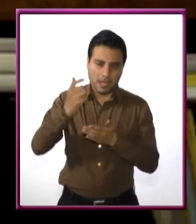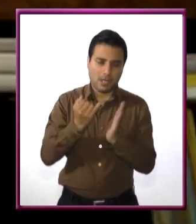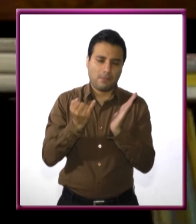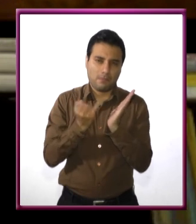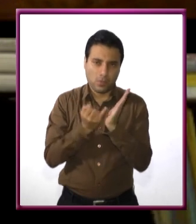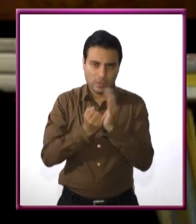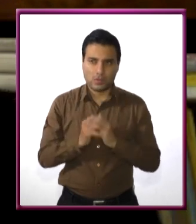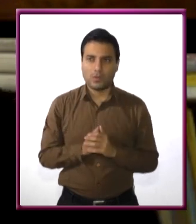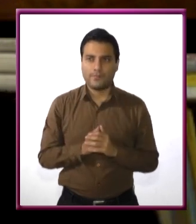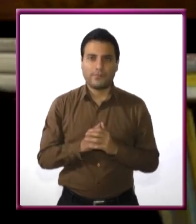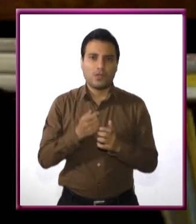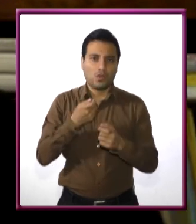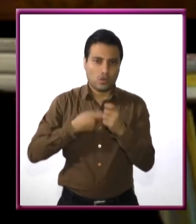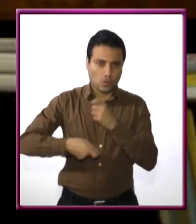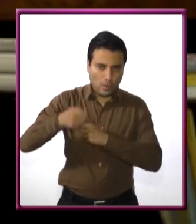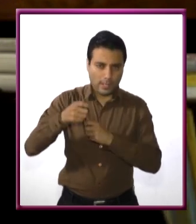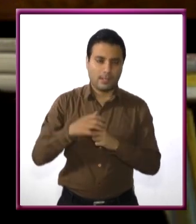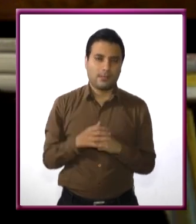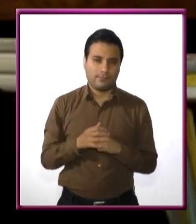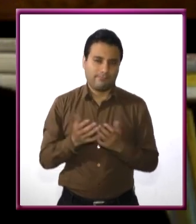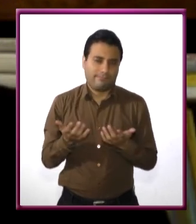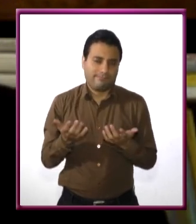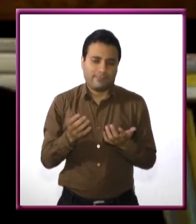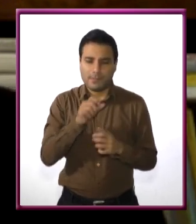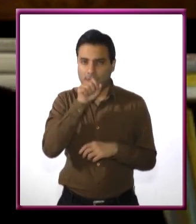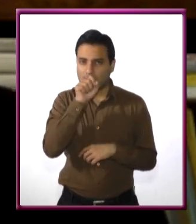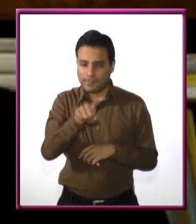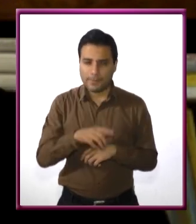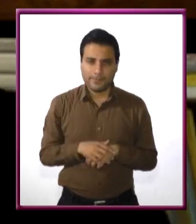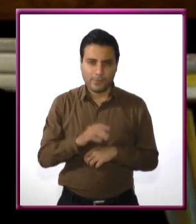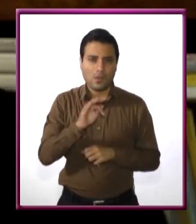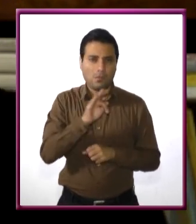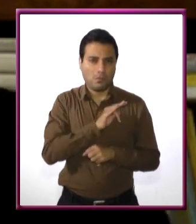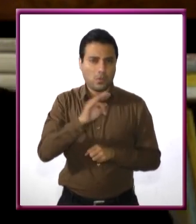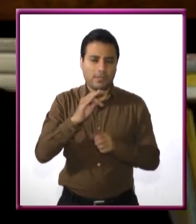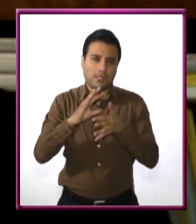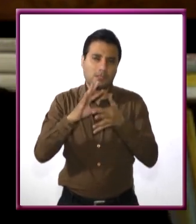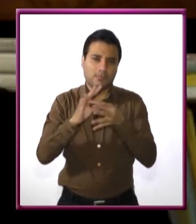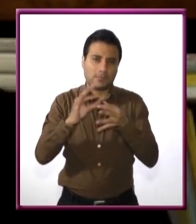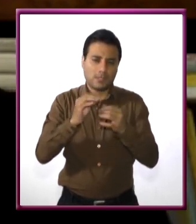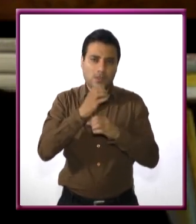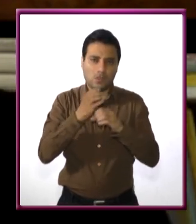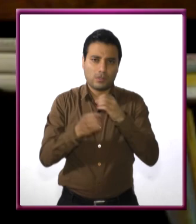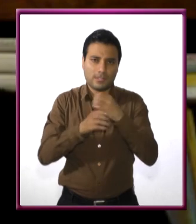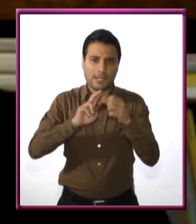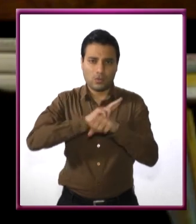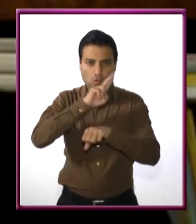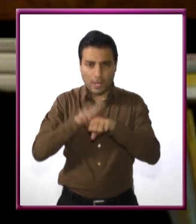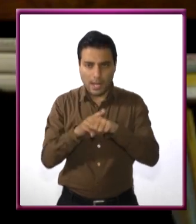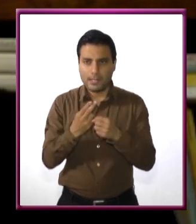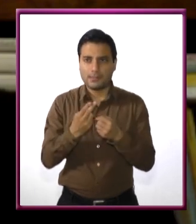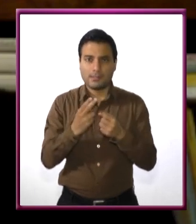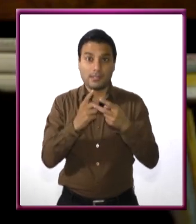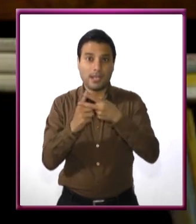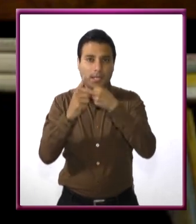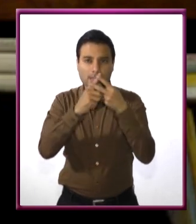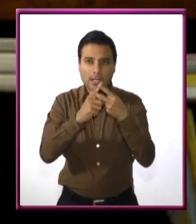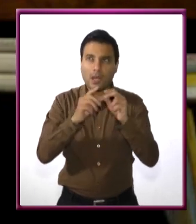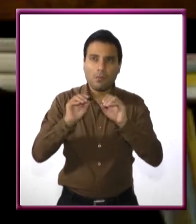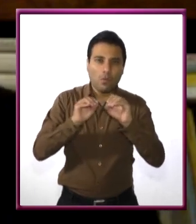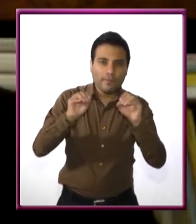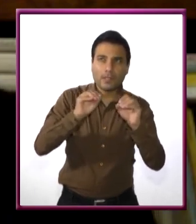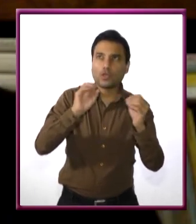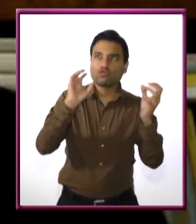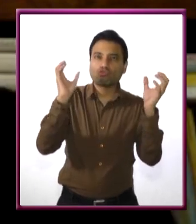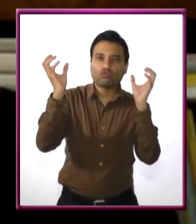de tributos, el trueque y el comercio, y también para dar descripciones de algunos fenómenos naturales, como el movimiento de los